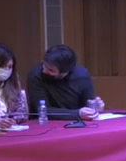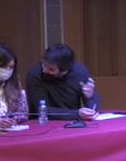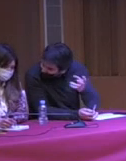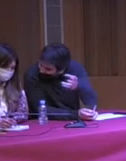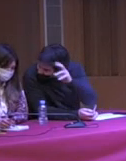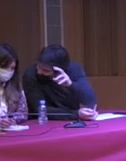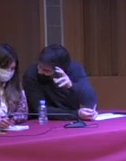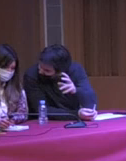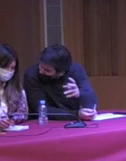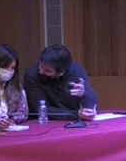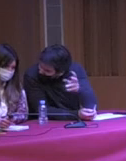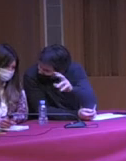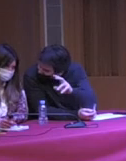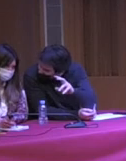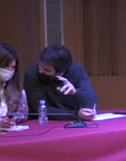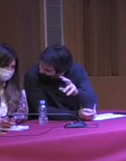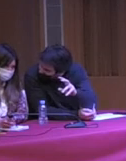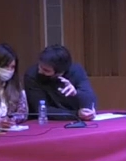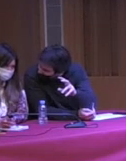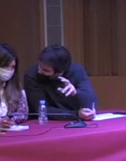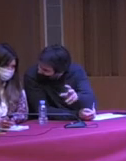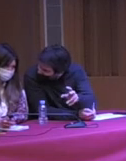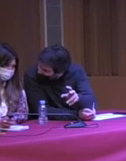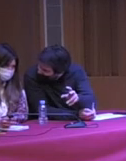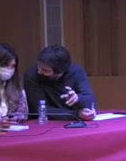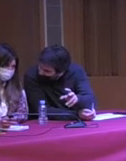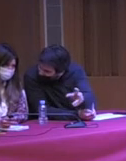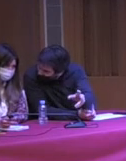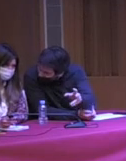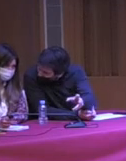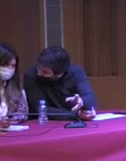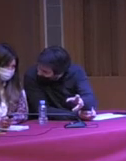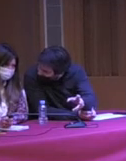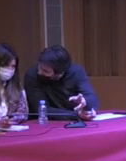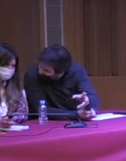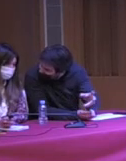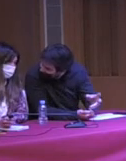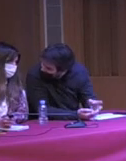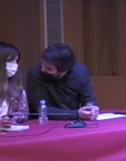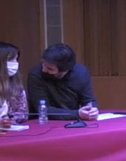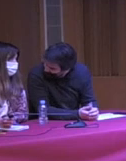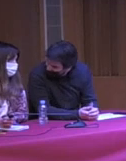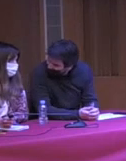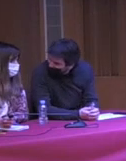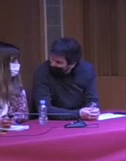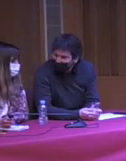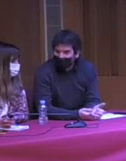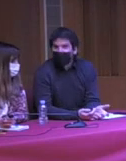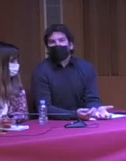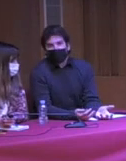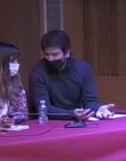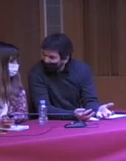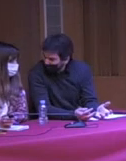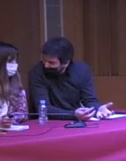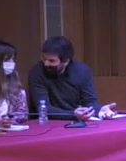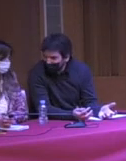de solventar el tema topográfico. Hay unos 3, no sé, metros de desnivel. Hay opción de poder imaginar parking en esos edificios también. Sí,